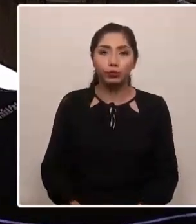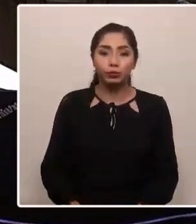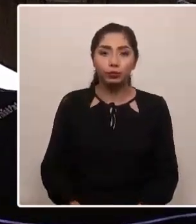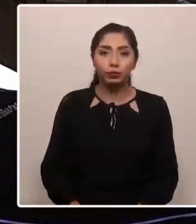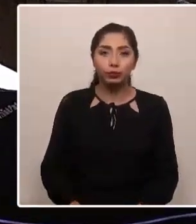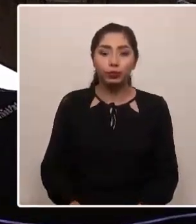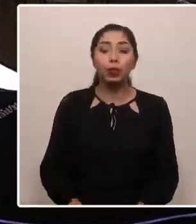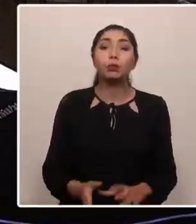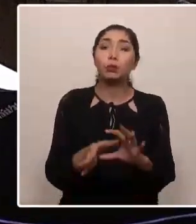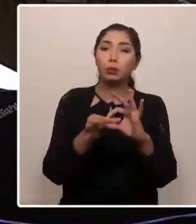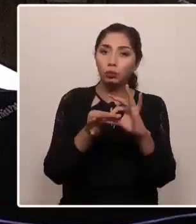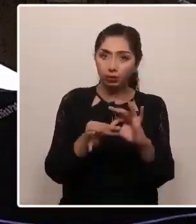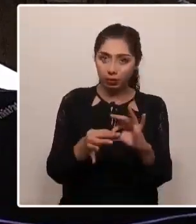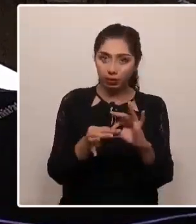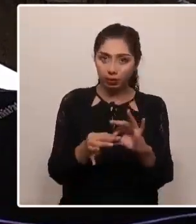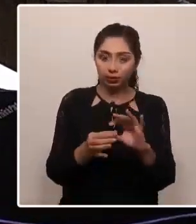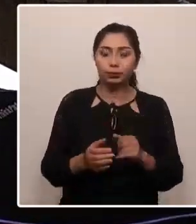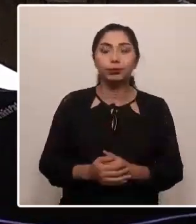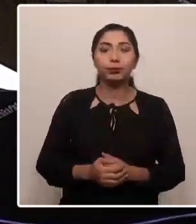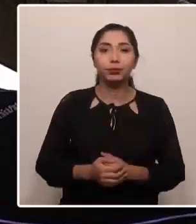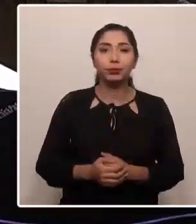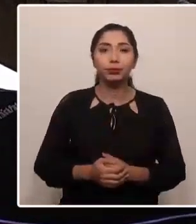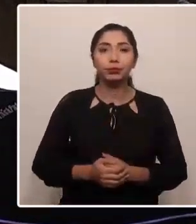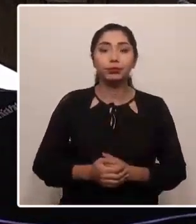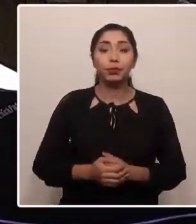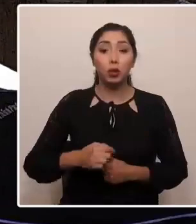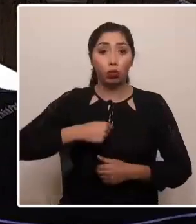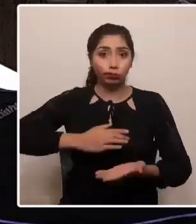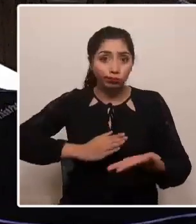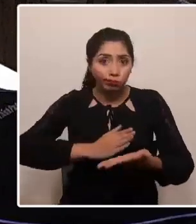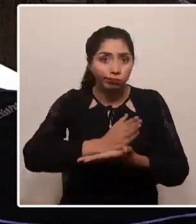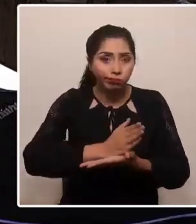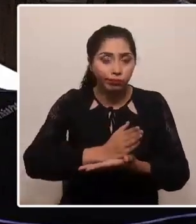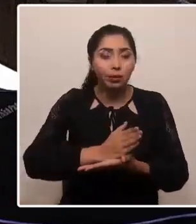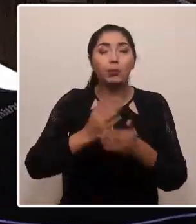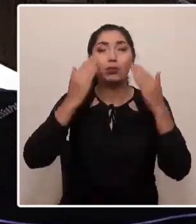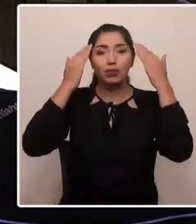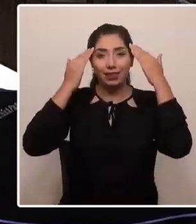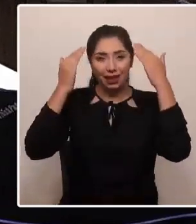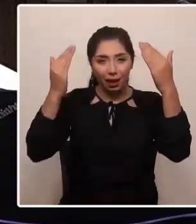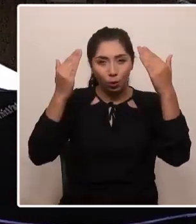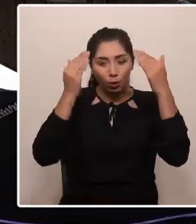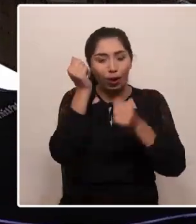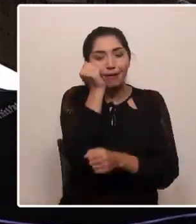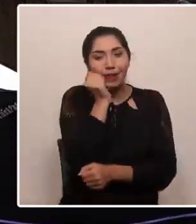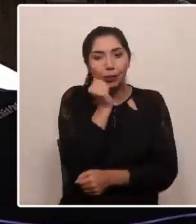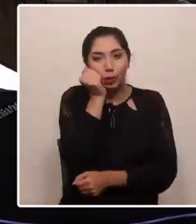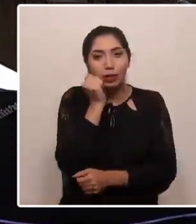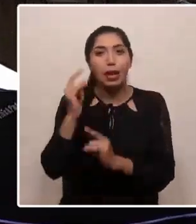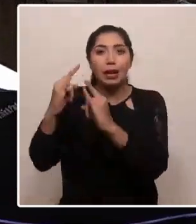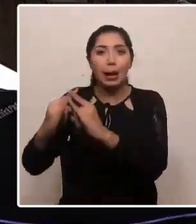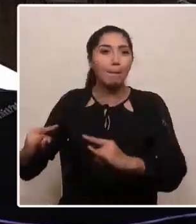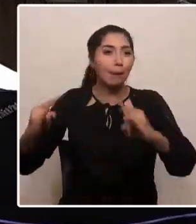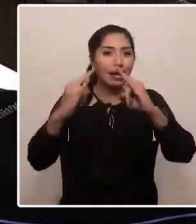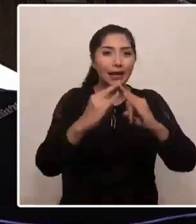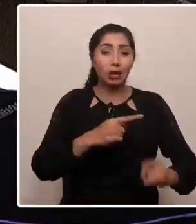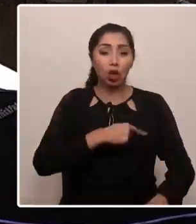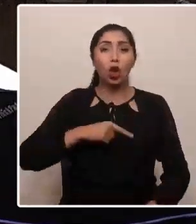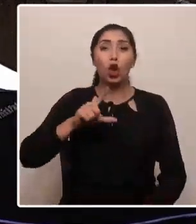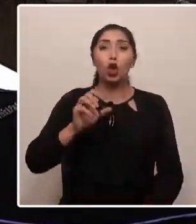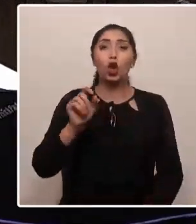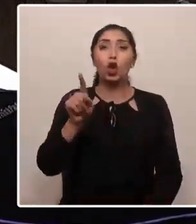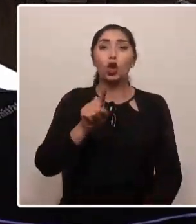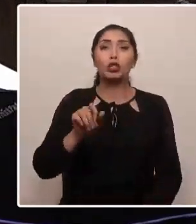Muchas gracias. Quiero iniciar enviándole un saludo afectuoso al campamento Los Álamos y al